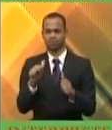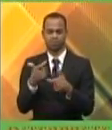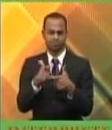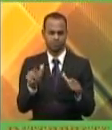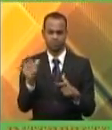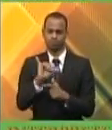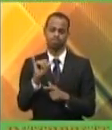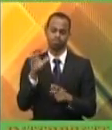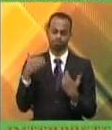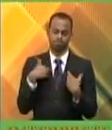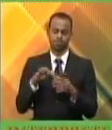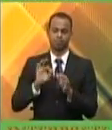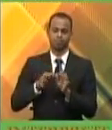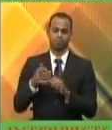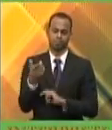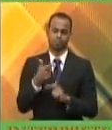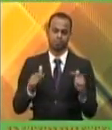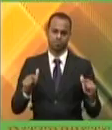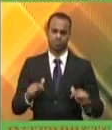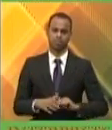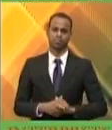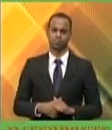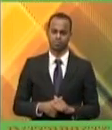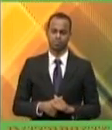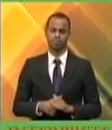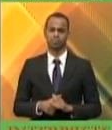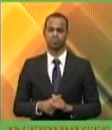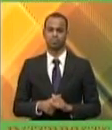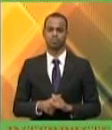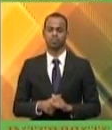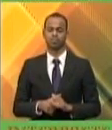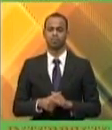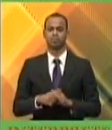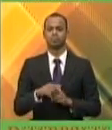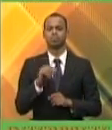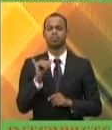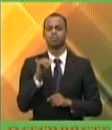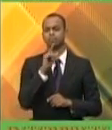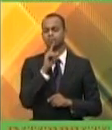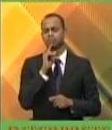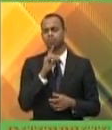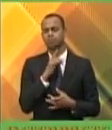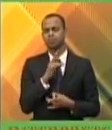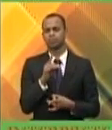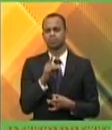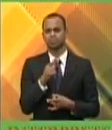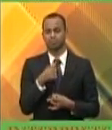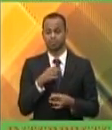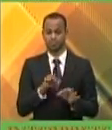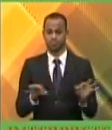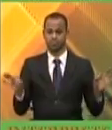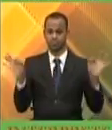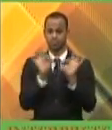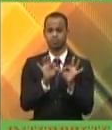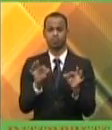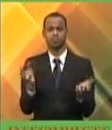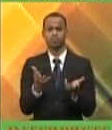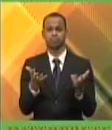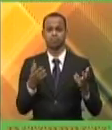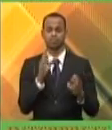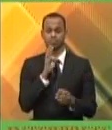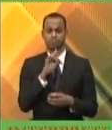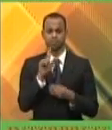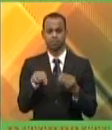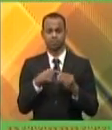idioma también hay intérpretes de lengua de señas mira lo interesante de todo esto y lo importante también es que